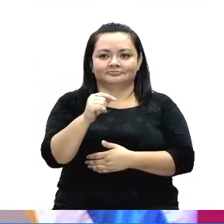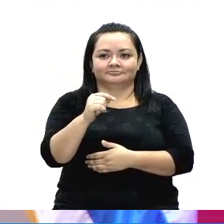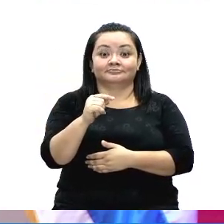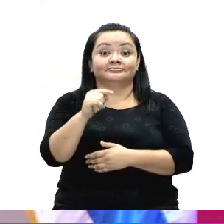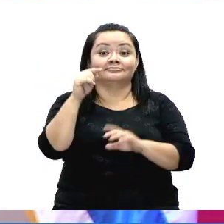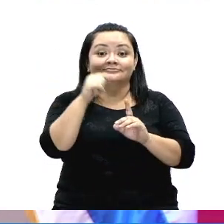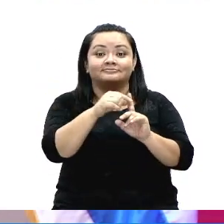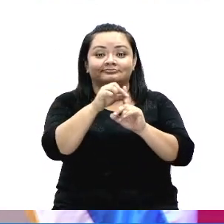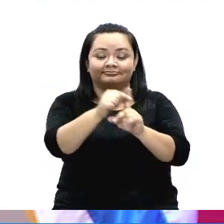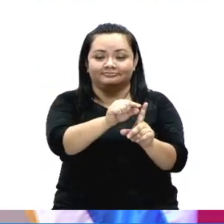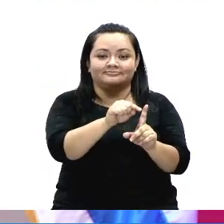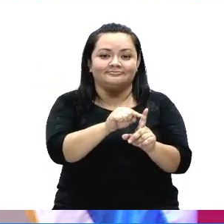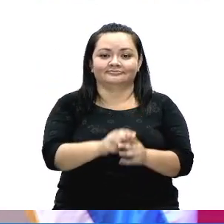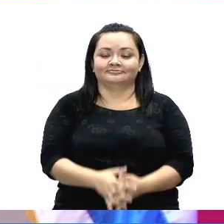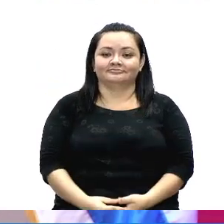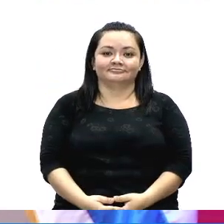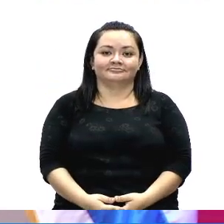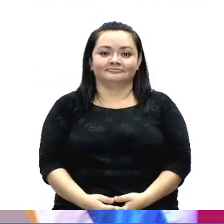él